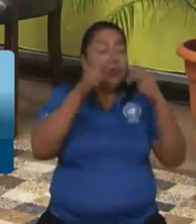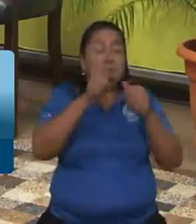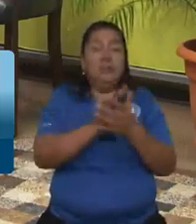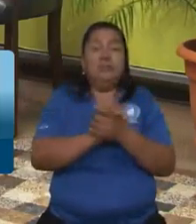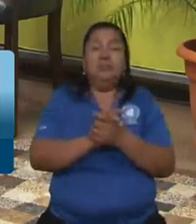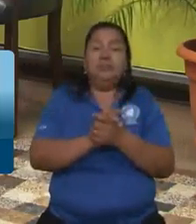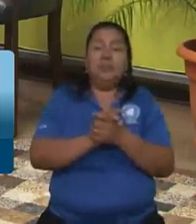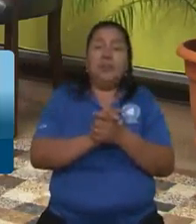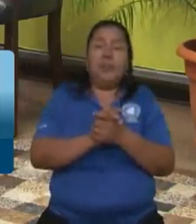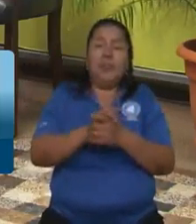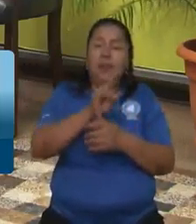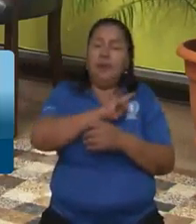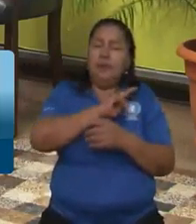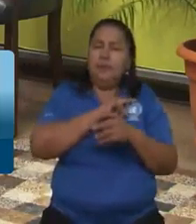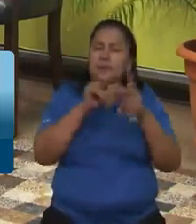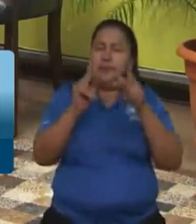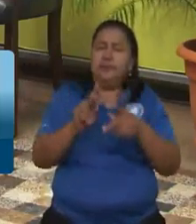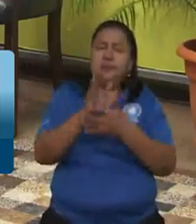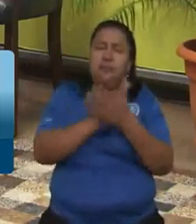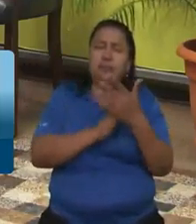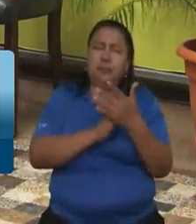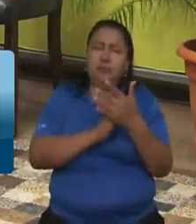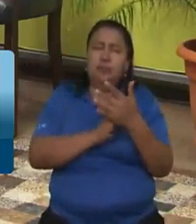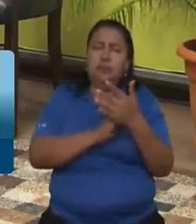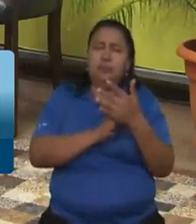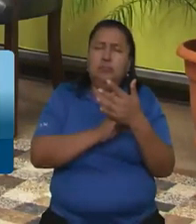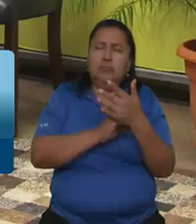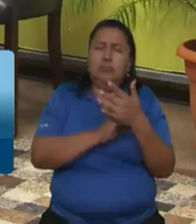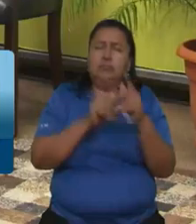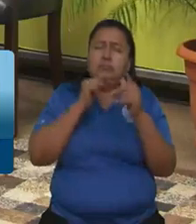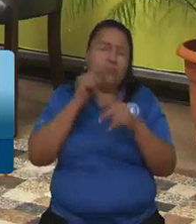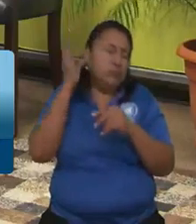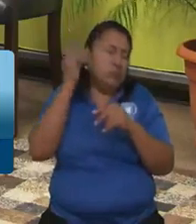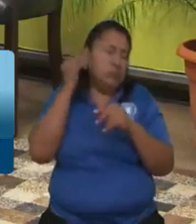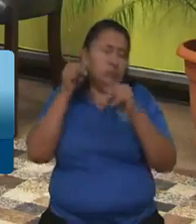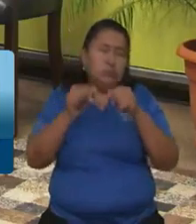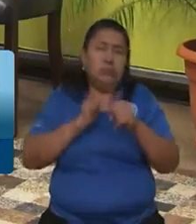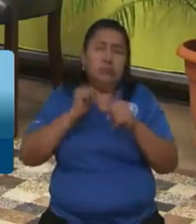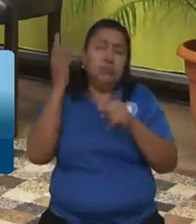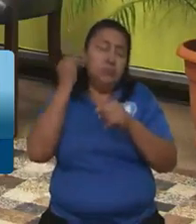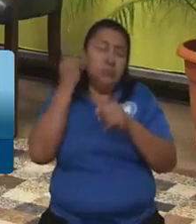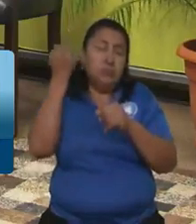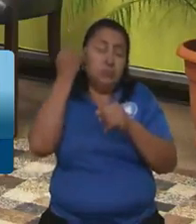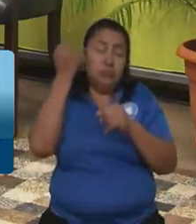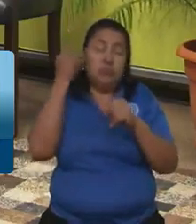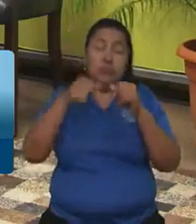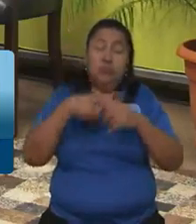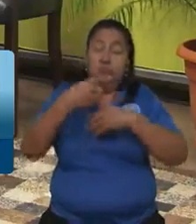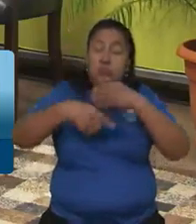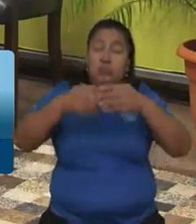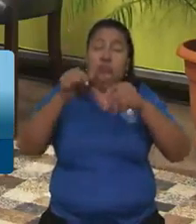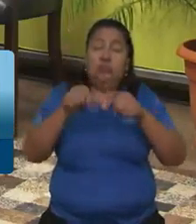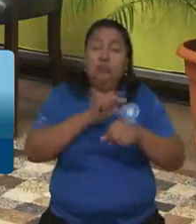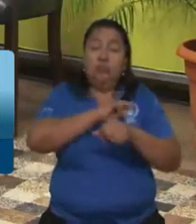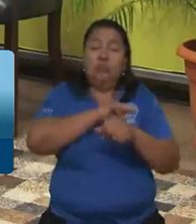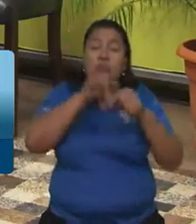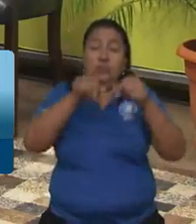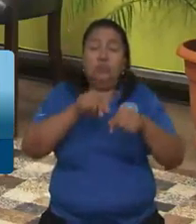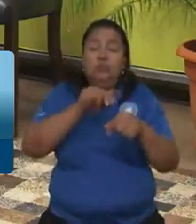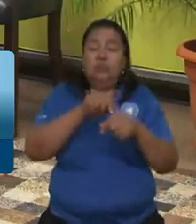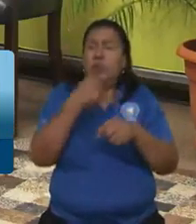ahí, si él le indica. Y a veces no son los medicamentos idóneos. Y otra cosa es el seguimiento, porque una vez que ya está infectado hay que darle seguimiento para ver